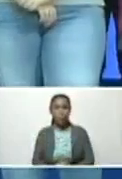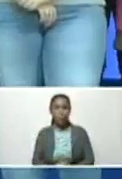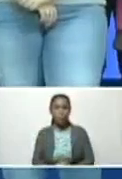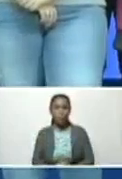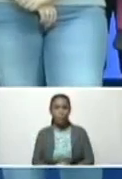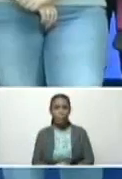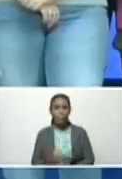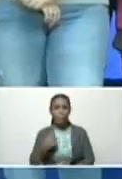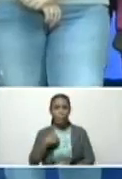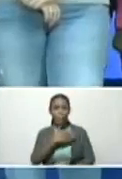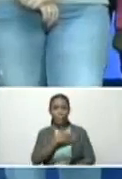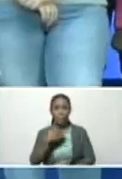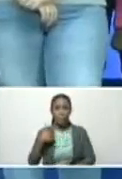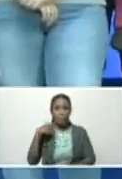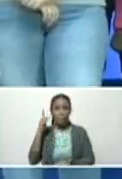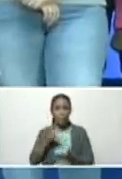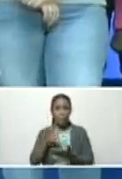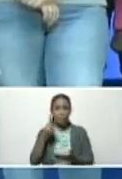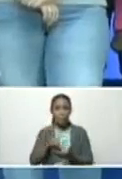Y quiero participar,